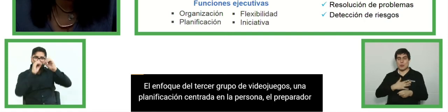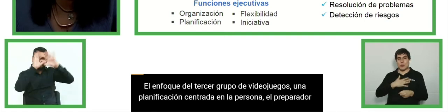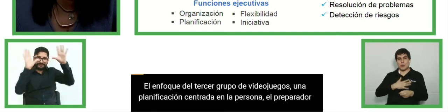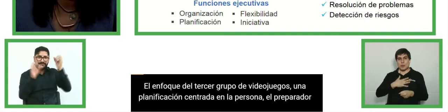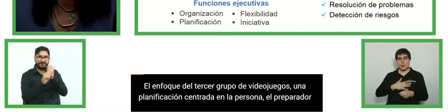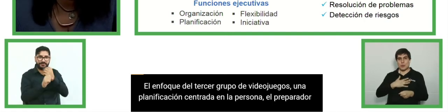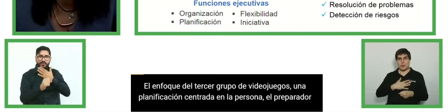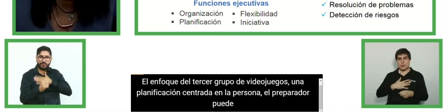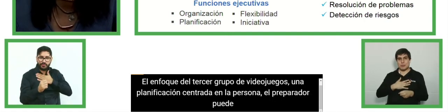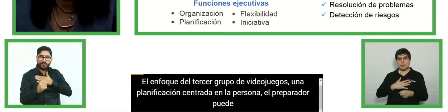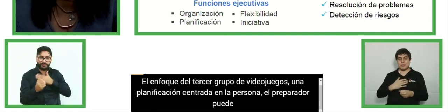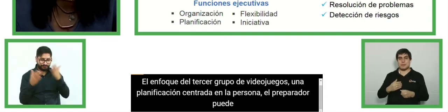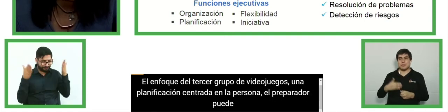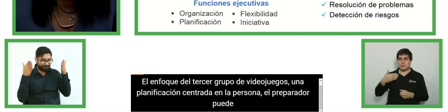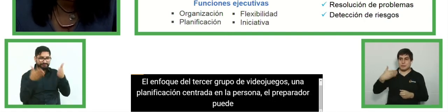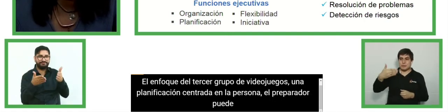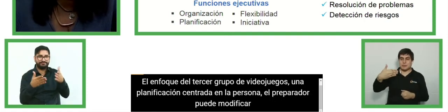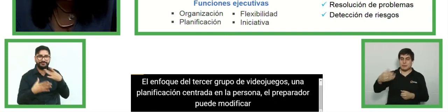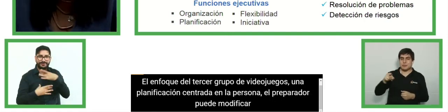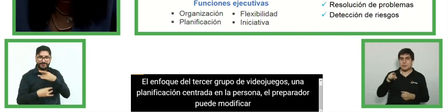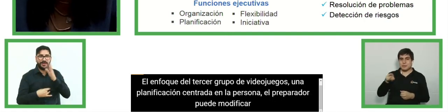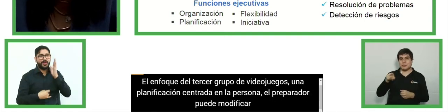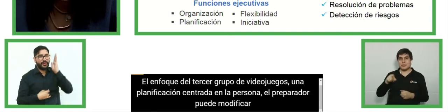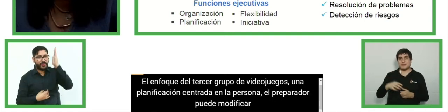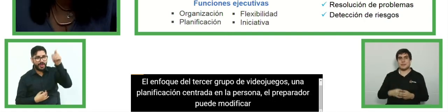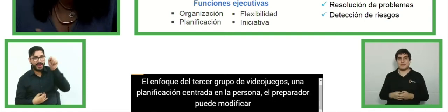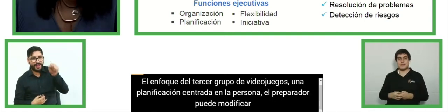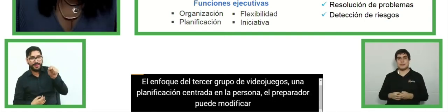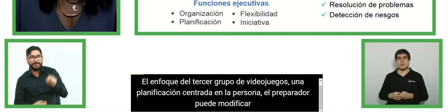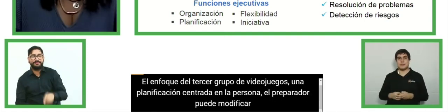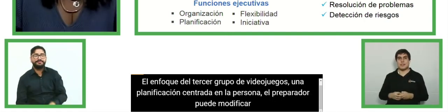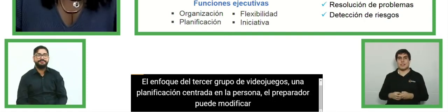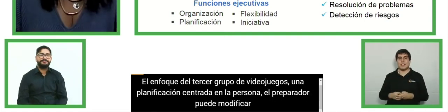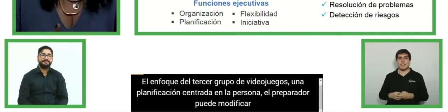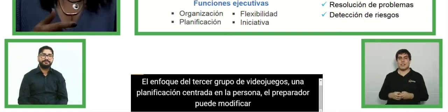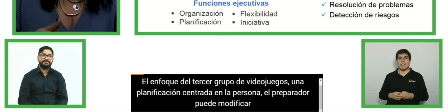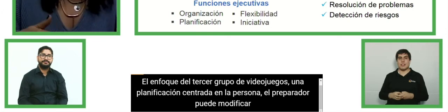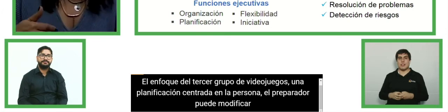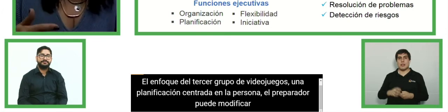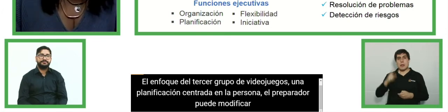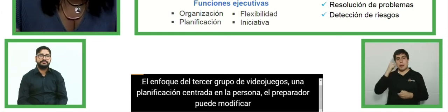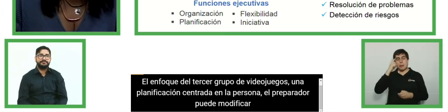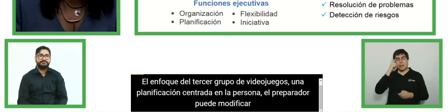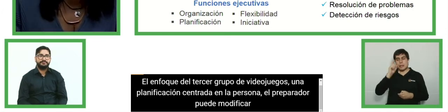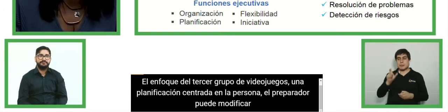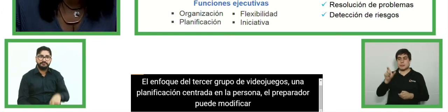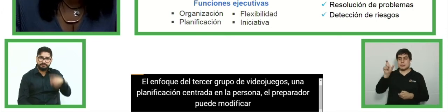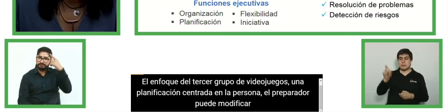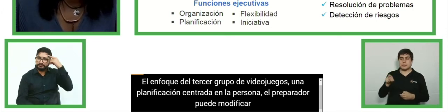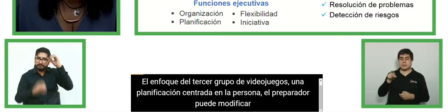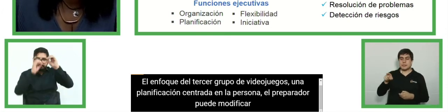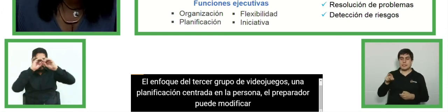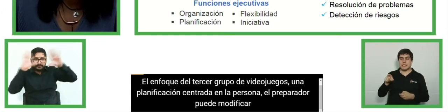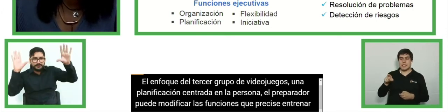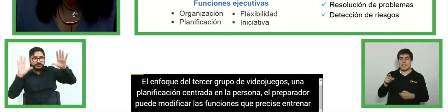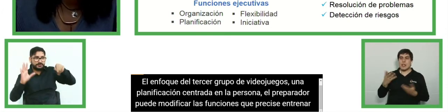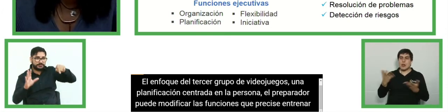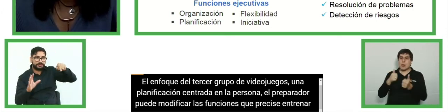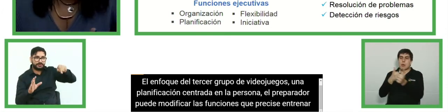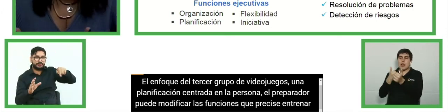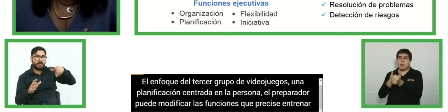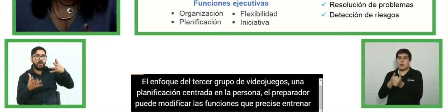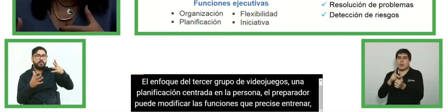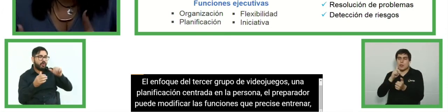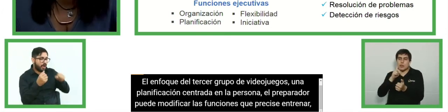entrenar para la formación de perfiles de empleabilidad, tomando en consideración tanto el nivel y tipo de apoyo que requiere el